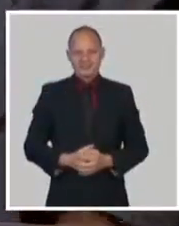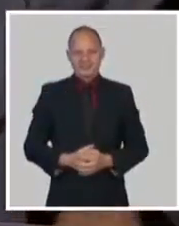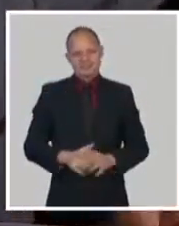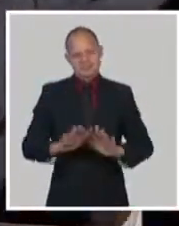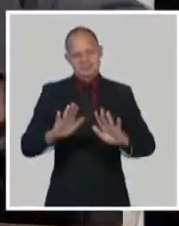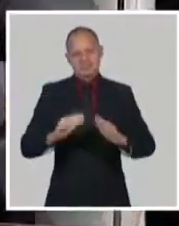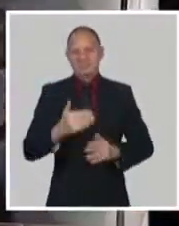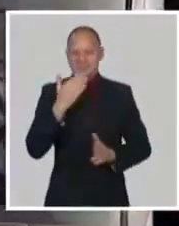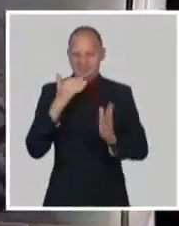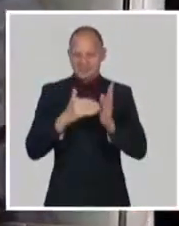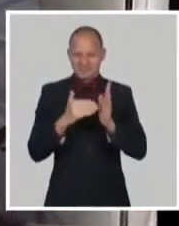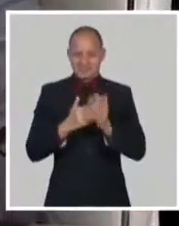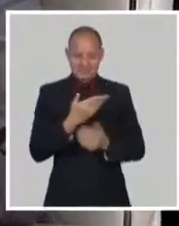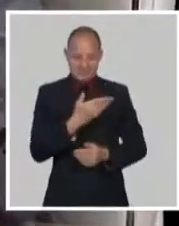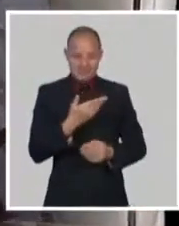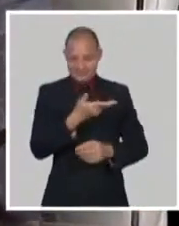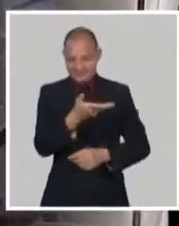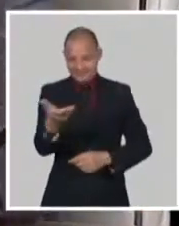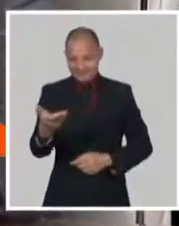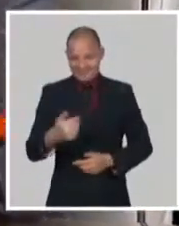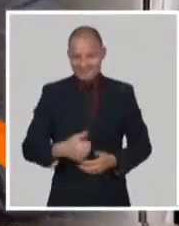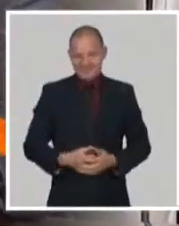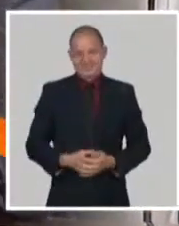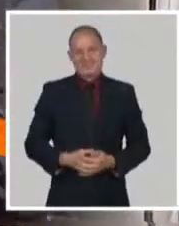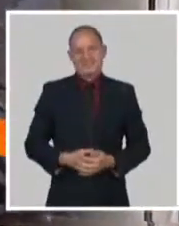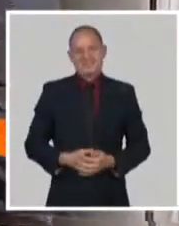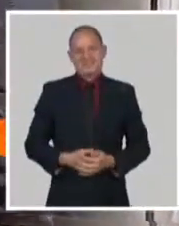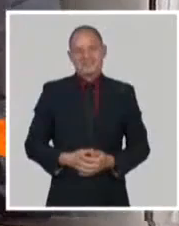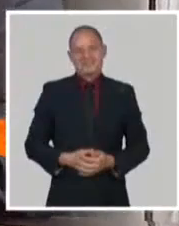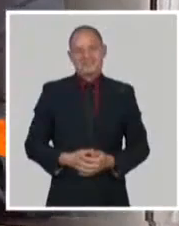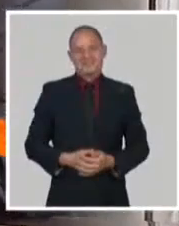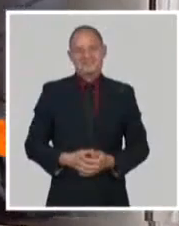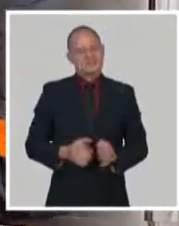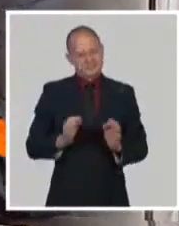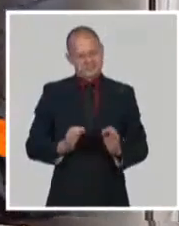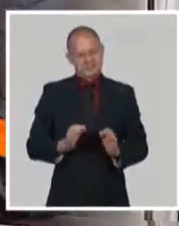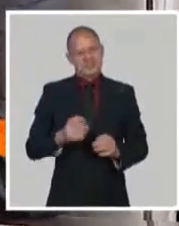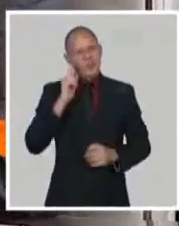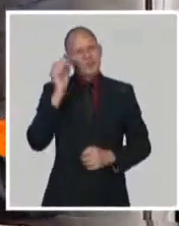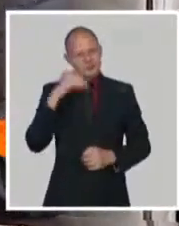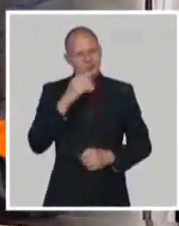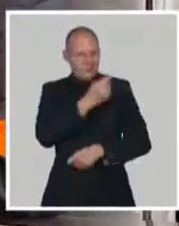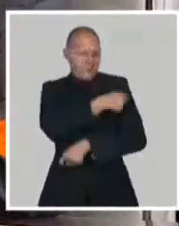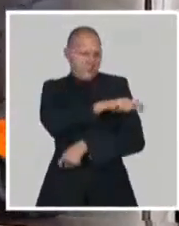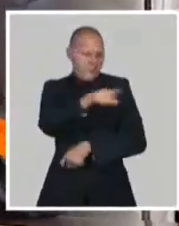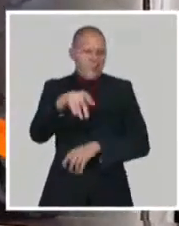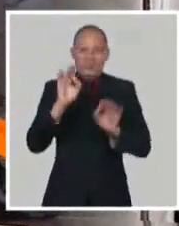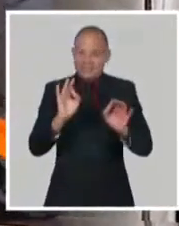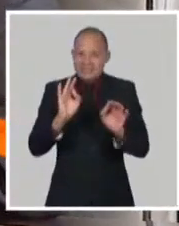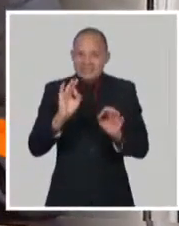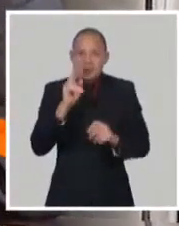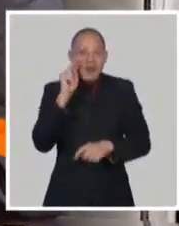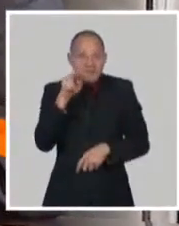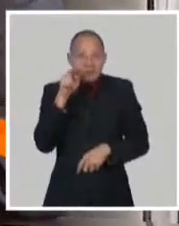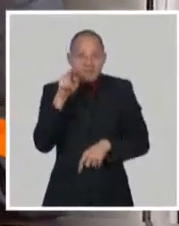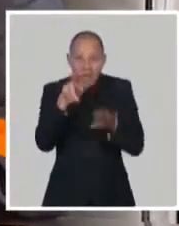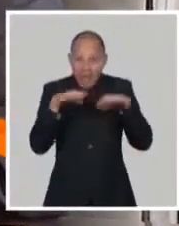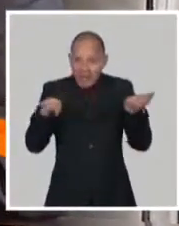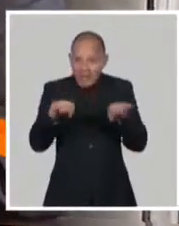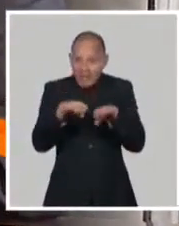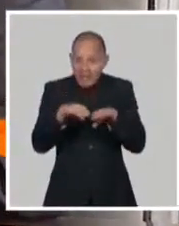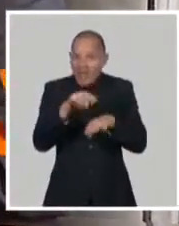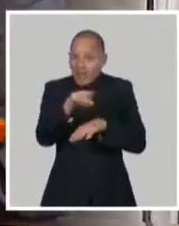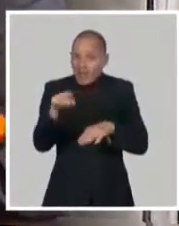Randy, muy buenas tardes a todo nuestro pueblo, que estamos seguros que nos sigue, porque realmente el desarrollo de las vacunas es algo